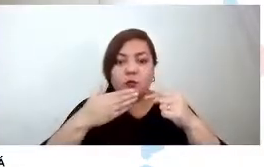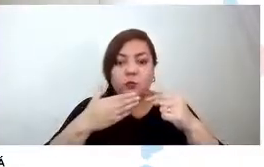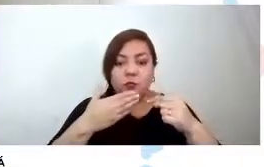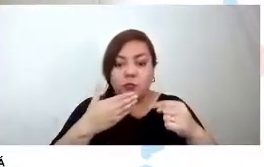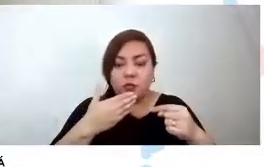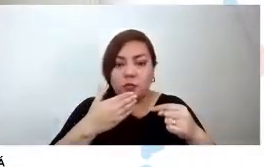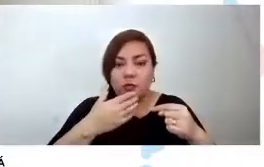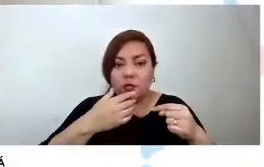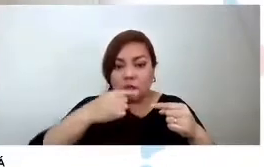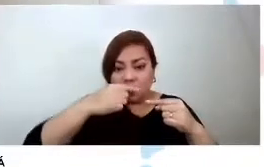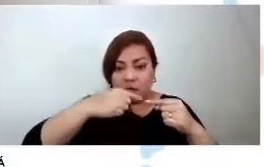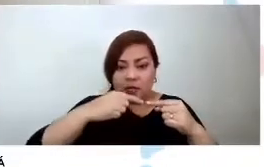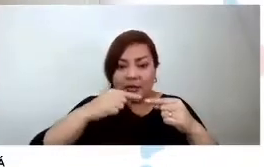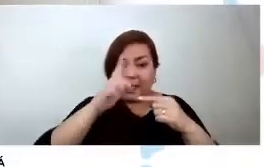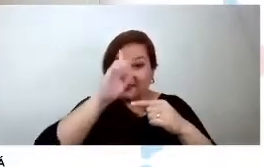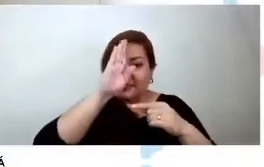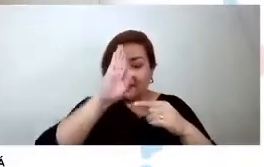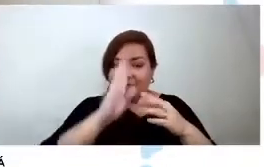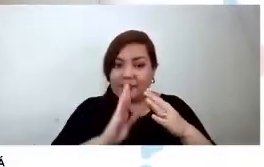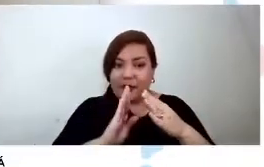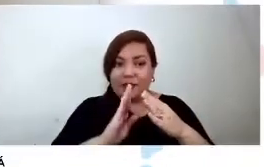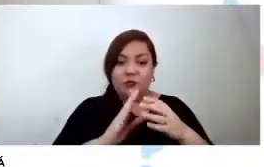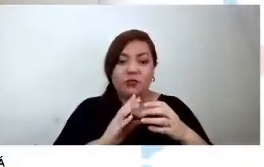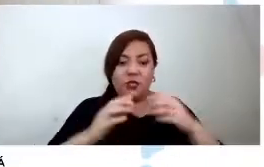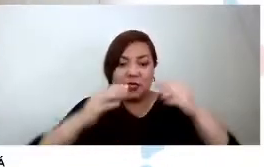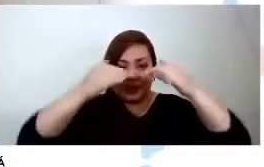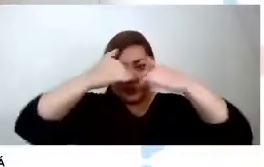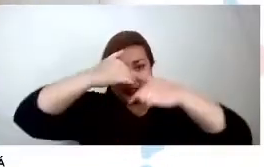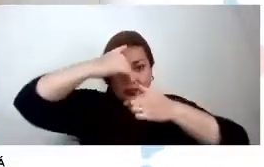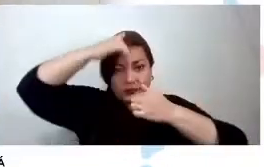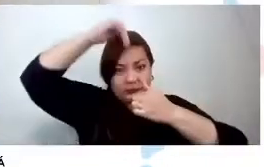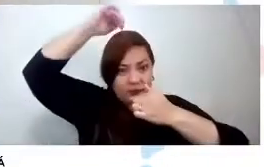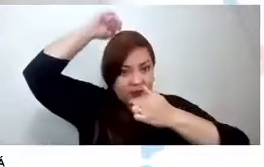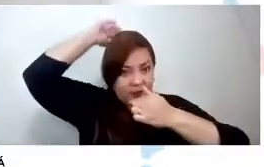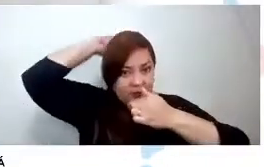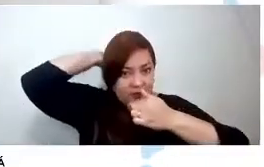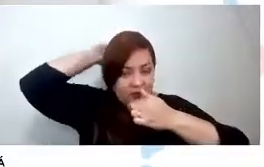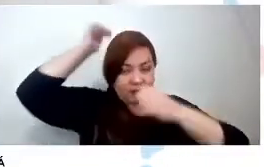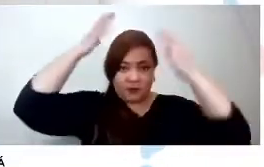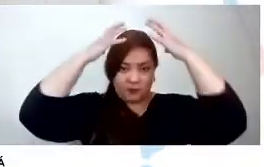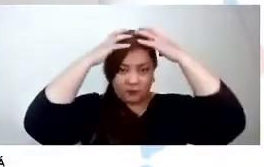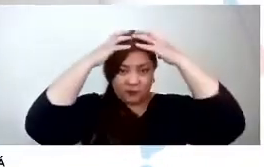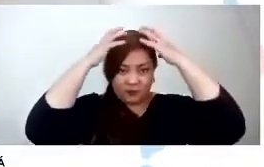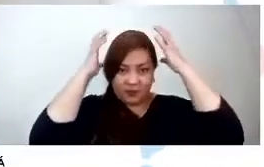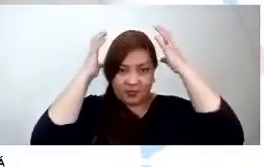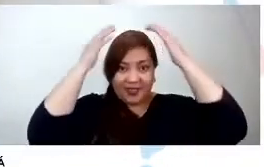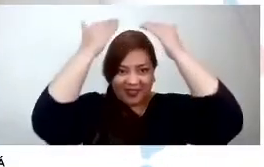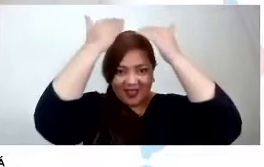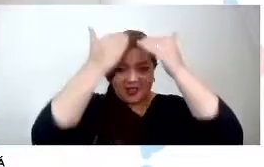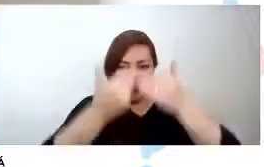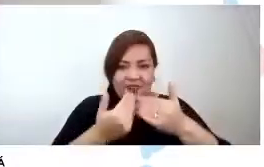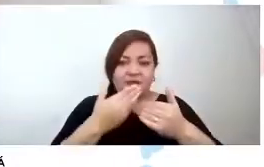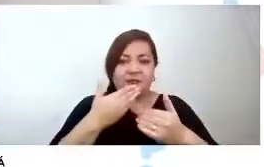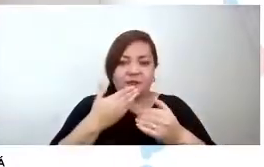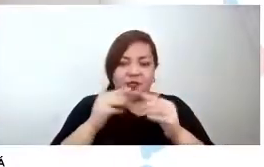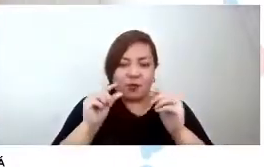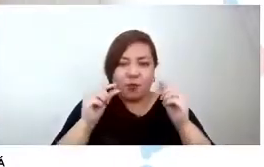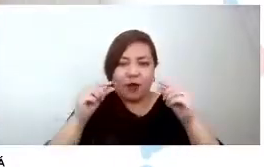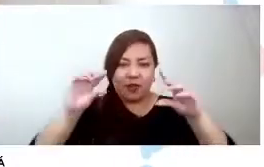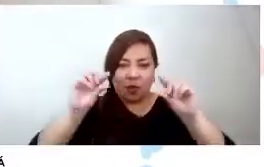incluso las separaciones o las suturas del cráneo. Es muy interesante. Tiene un par de vértebras y